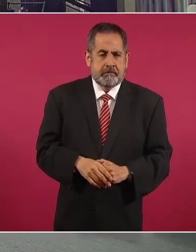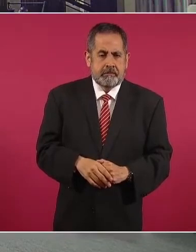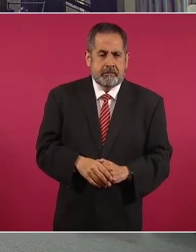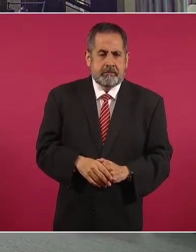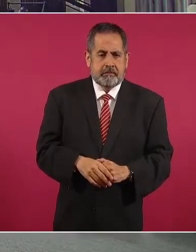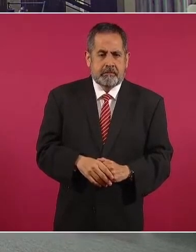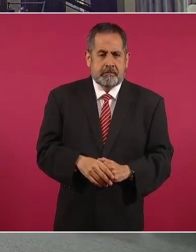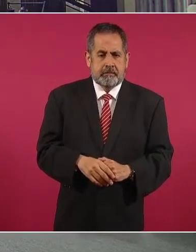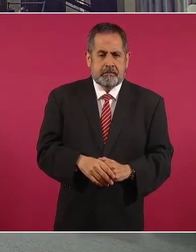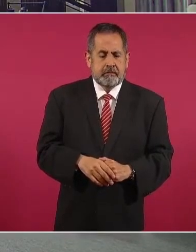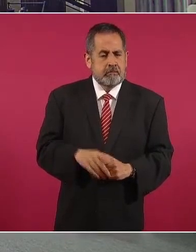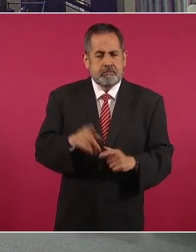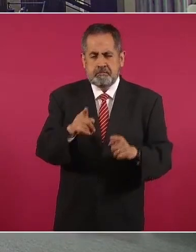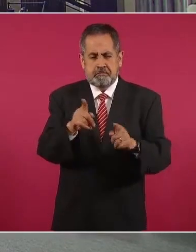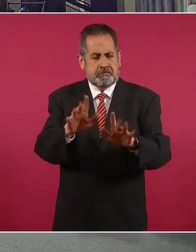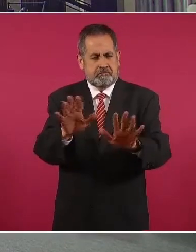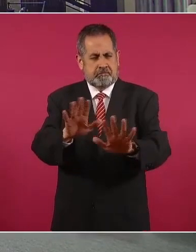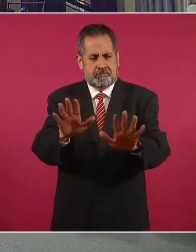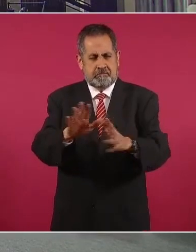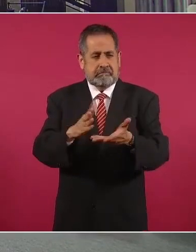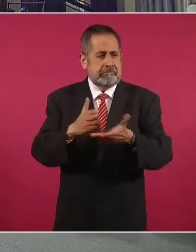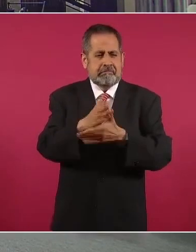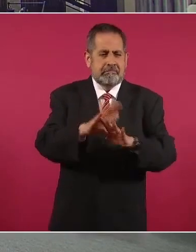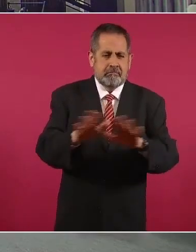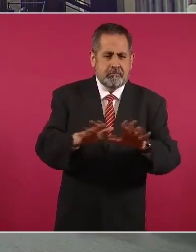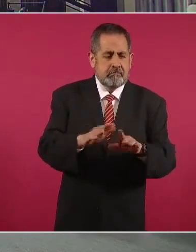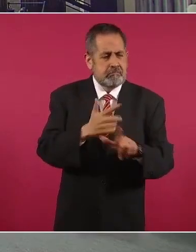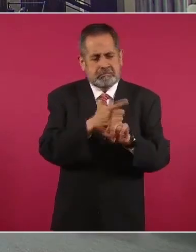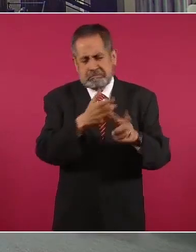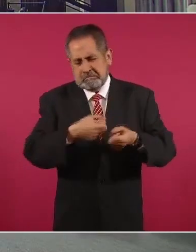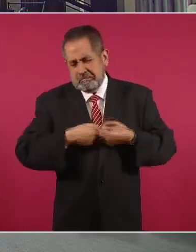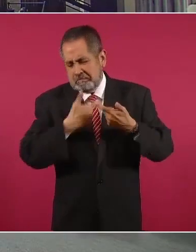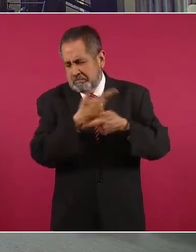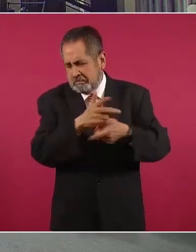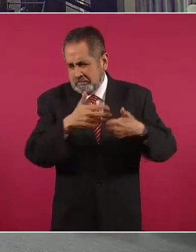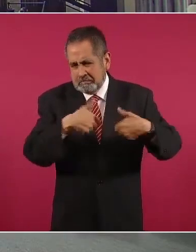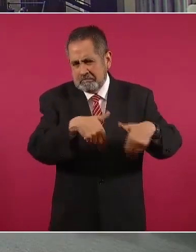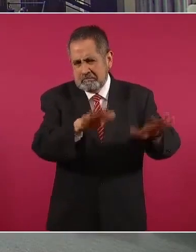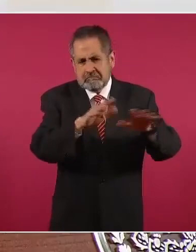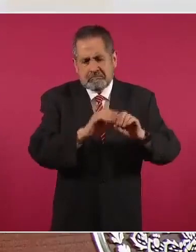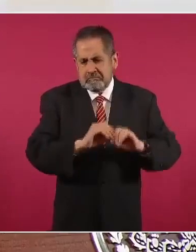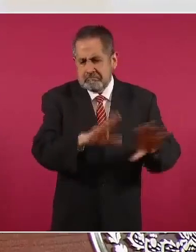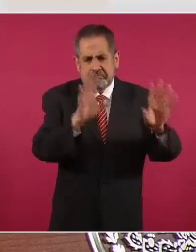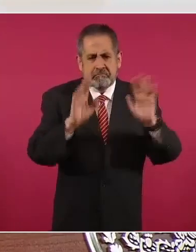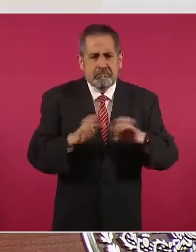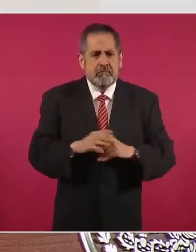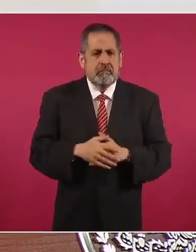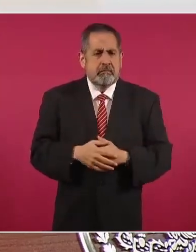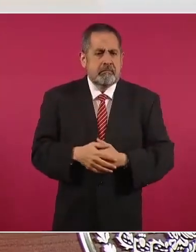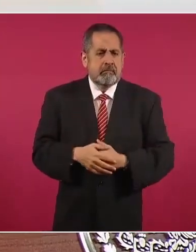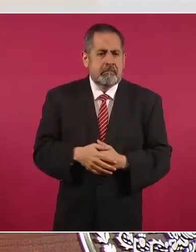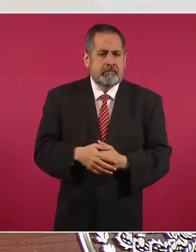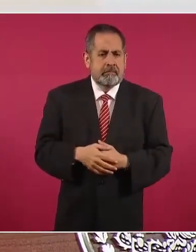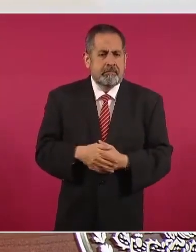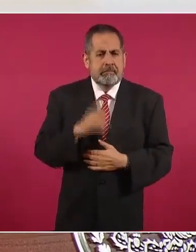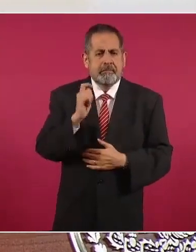No, no, pero tampoco quiero meterme. Está en libertad absoluta. O sea, está